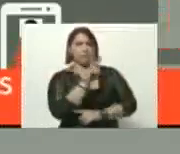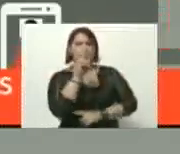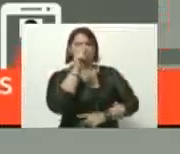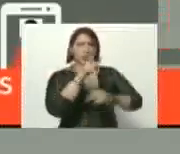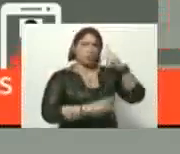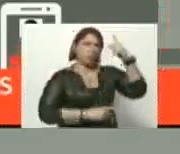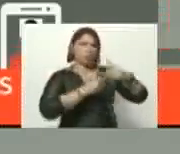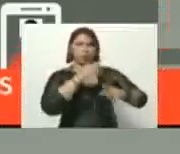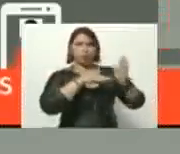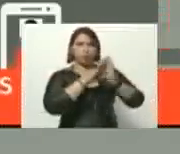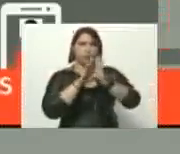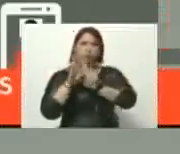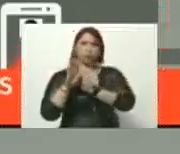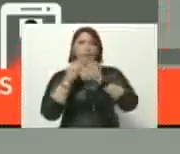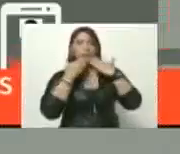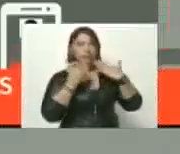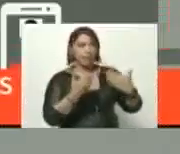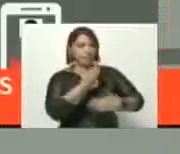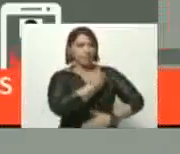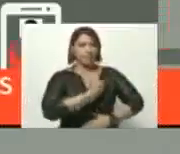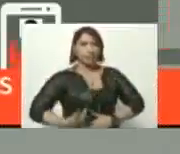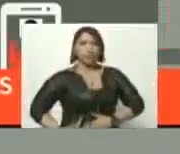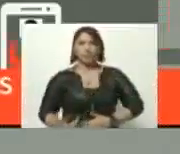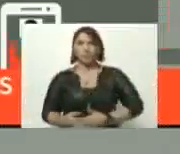productiva. Gracias, presidente.